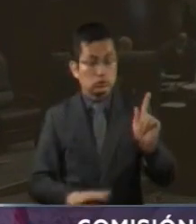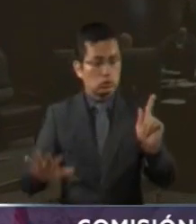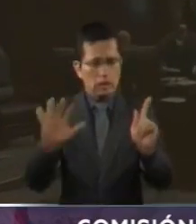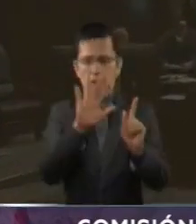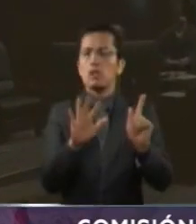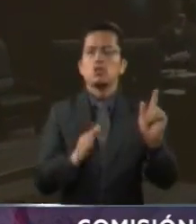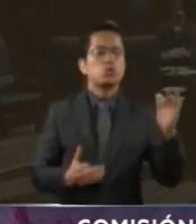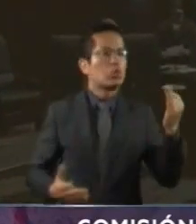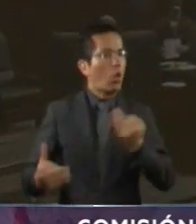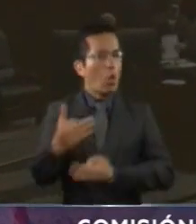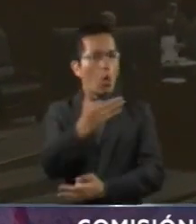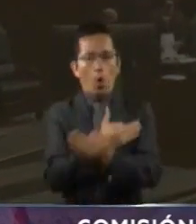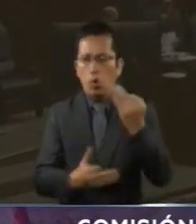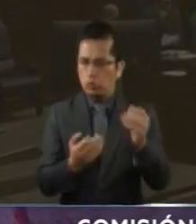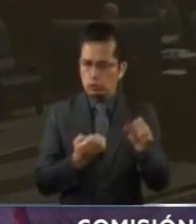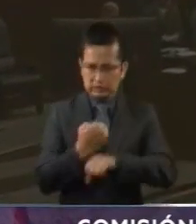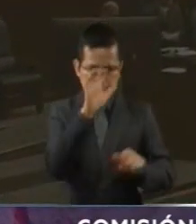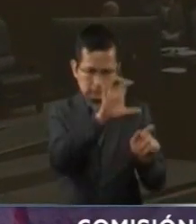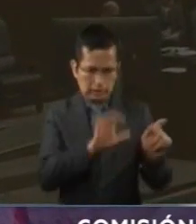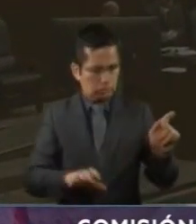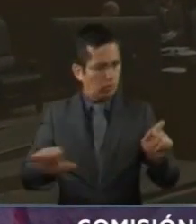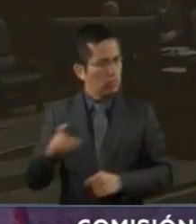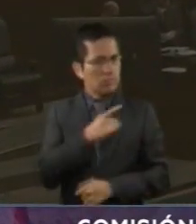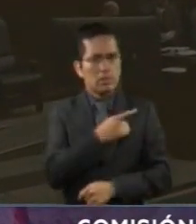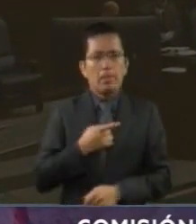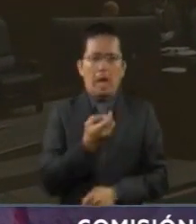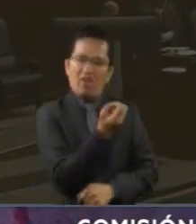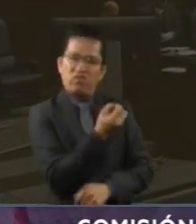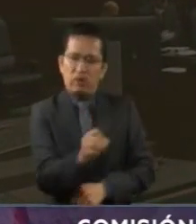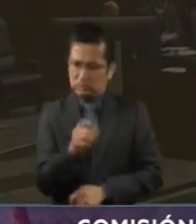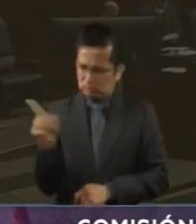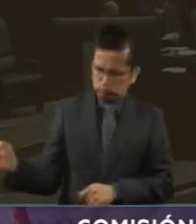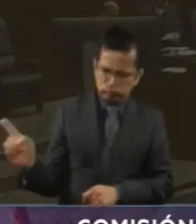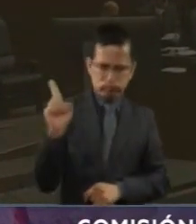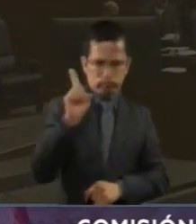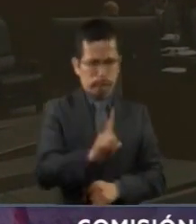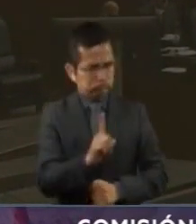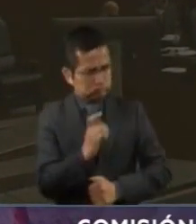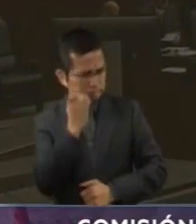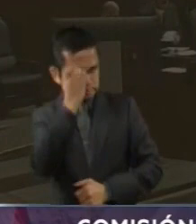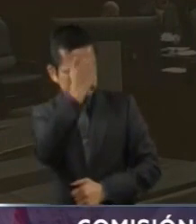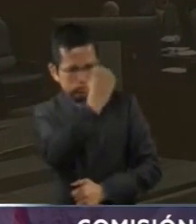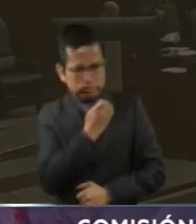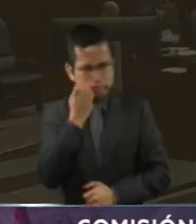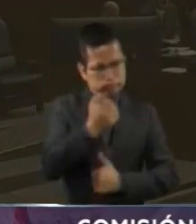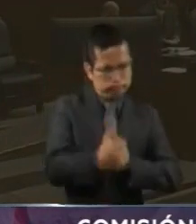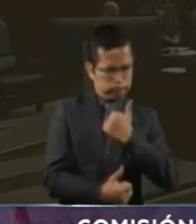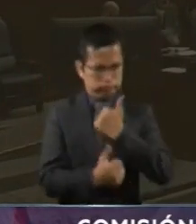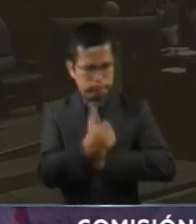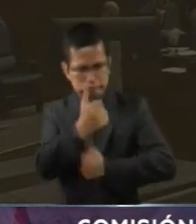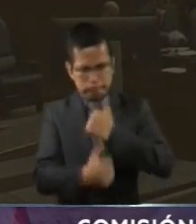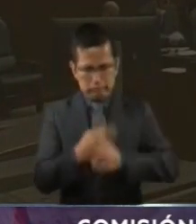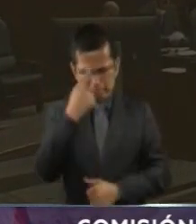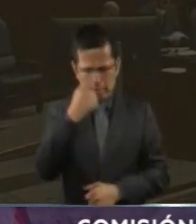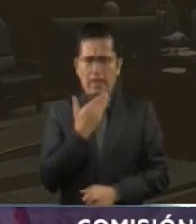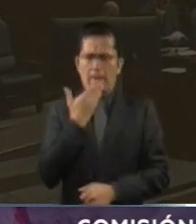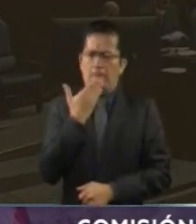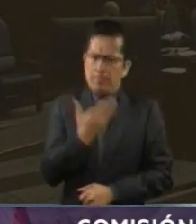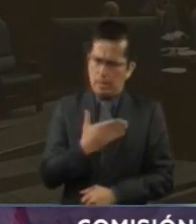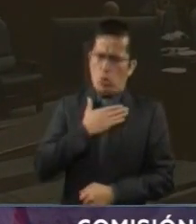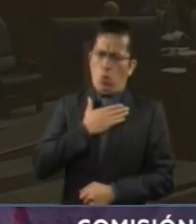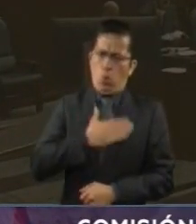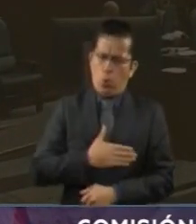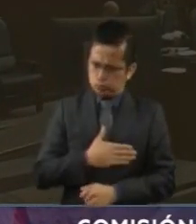de exámenes públicos de oposición que observen los principios de igualdad, certeza,